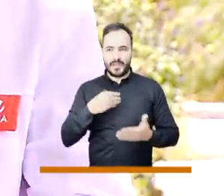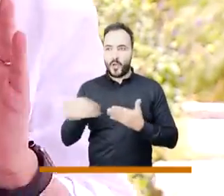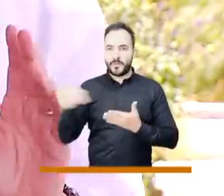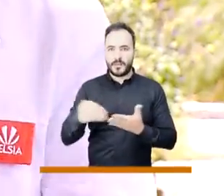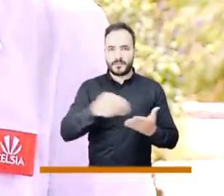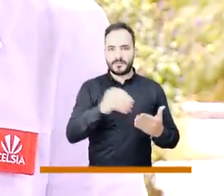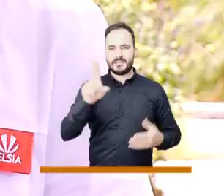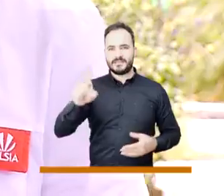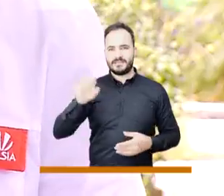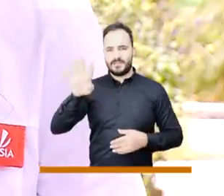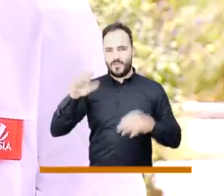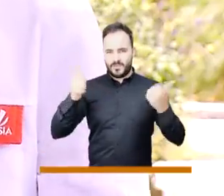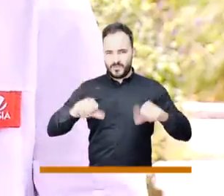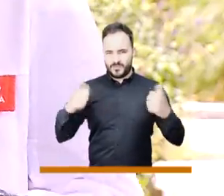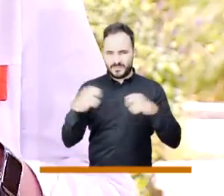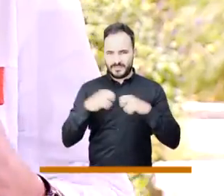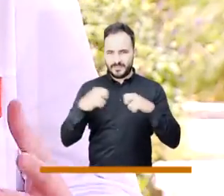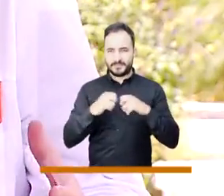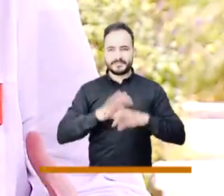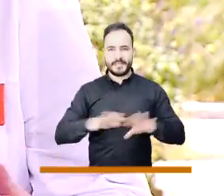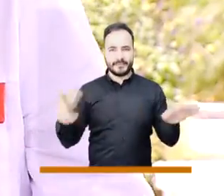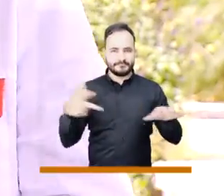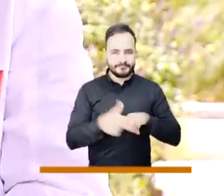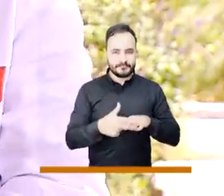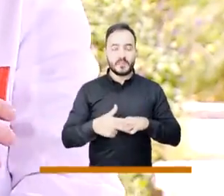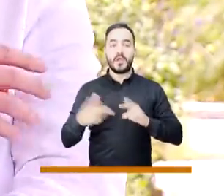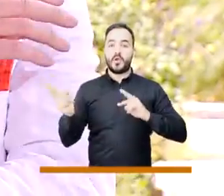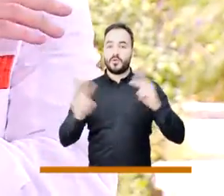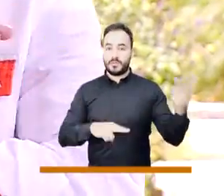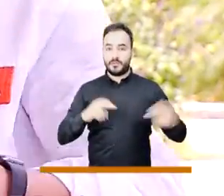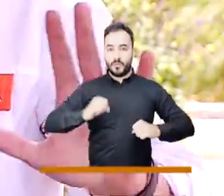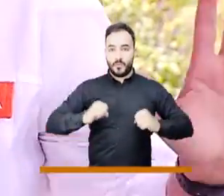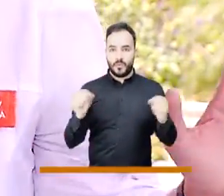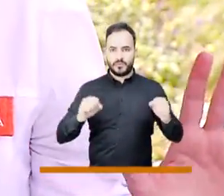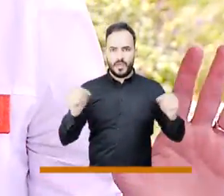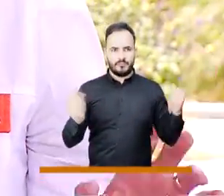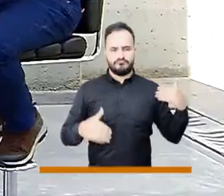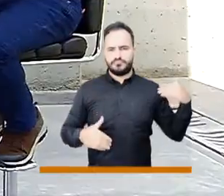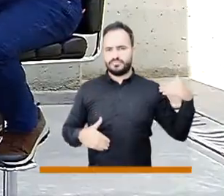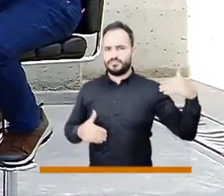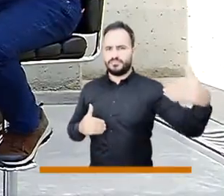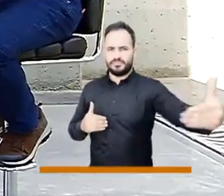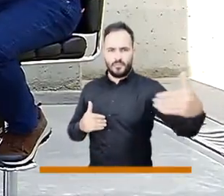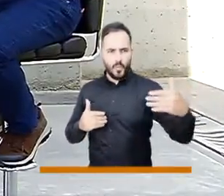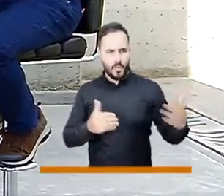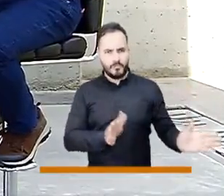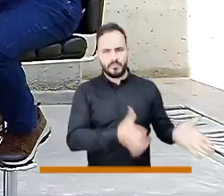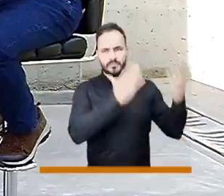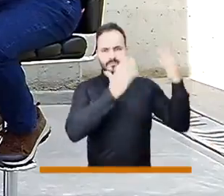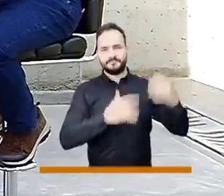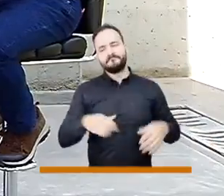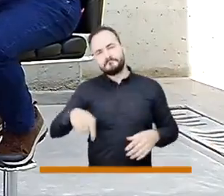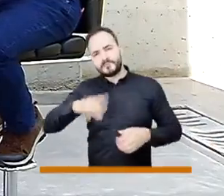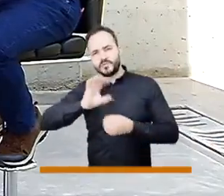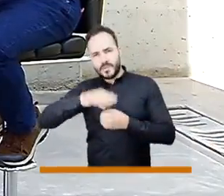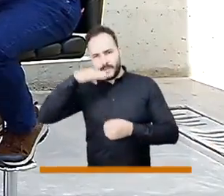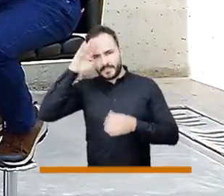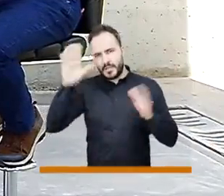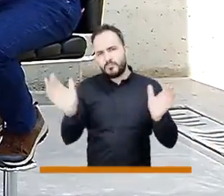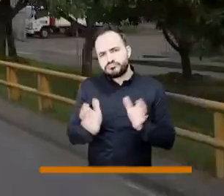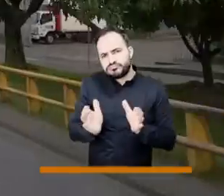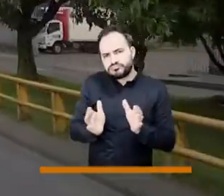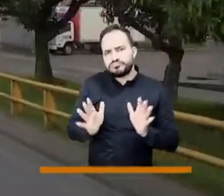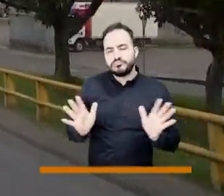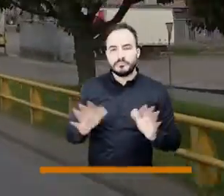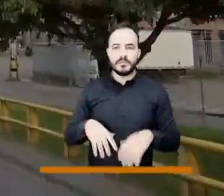eléctricos y ahí nos quedamos. Y yo les cuento, pues, que Bogotá nos cogió una ventaja a la marcha. Nosotros, por ejemplo, que somos un jugador